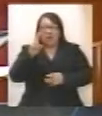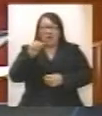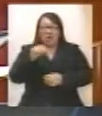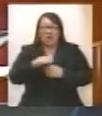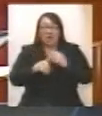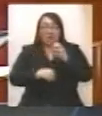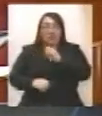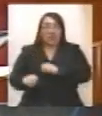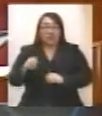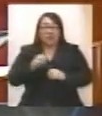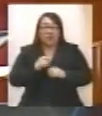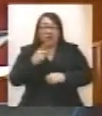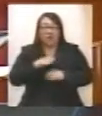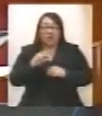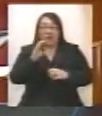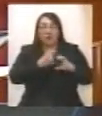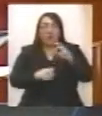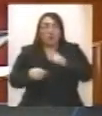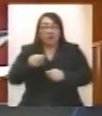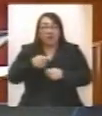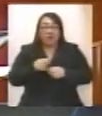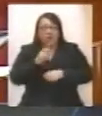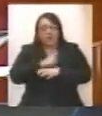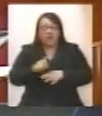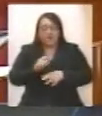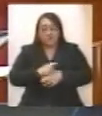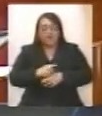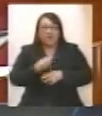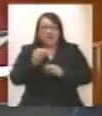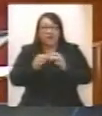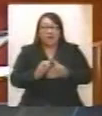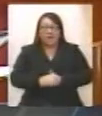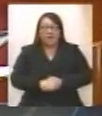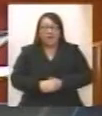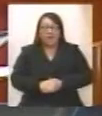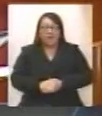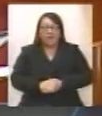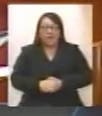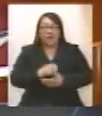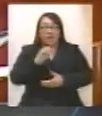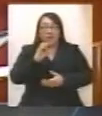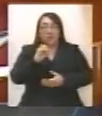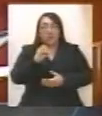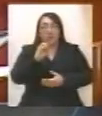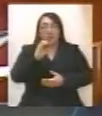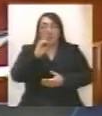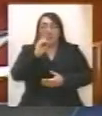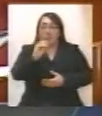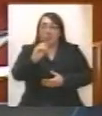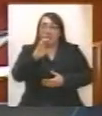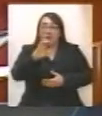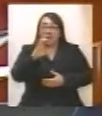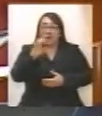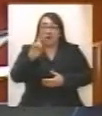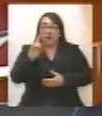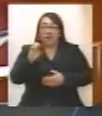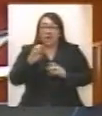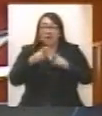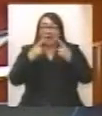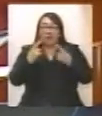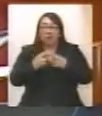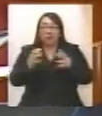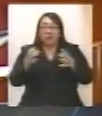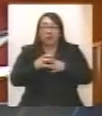la Organización para la Cooperación y el Desarrollo Económico, OCDE, que reúne los países